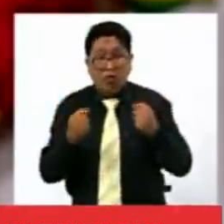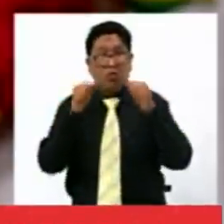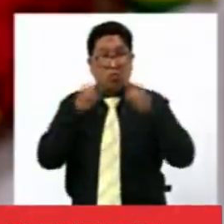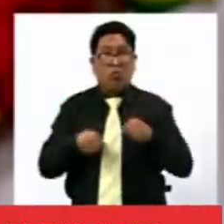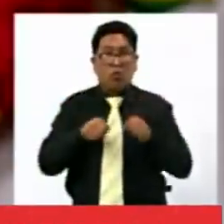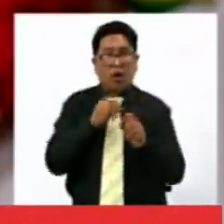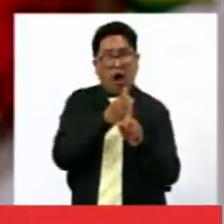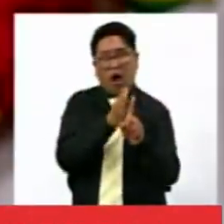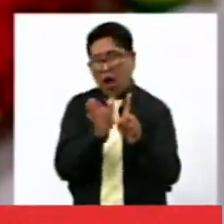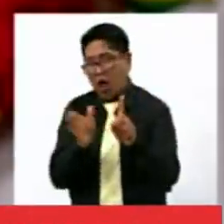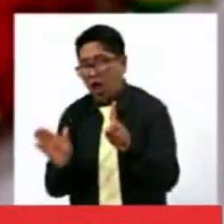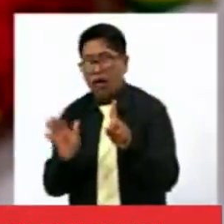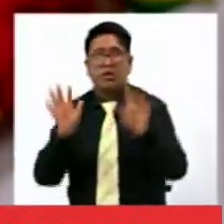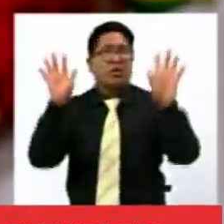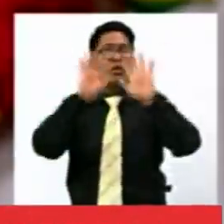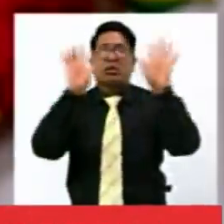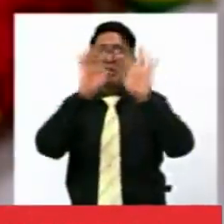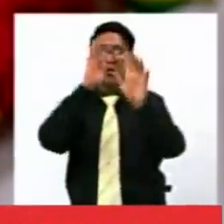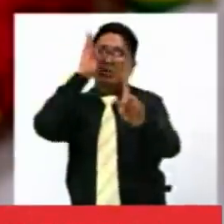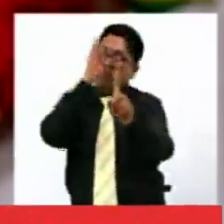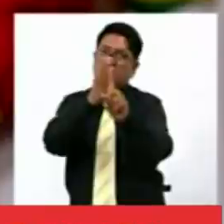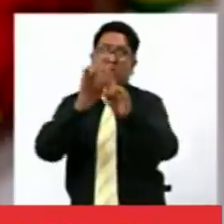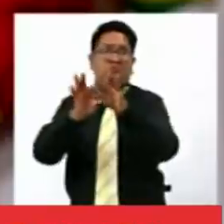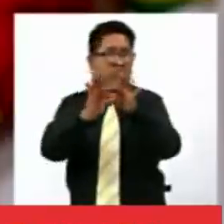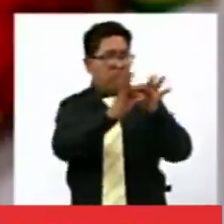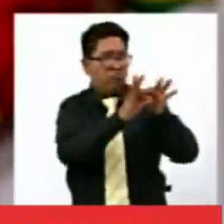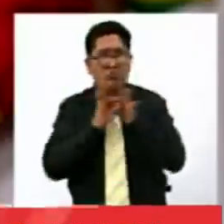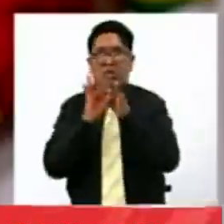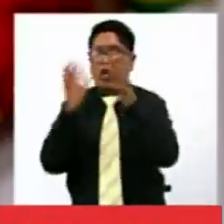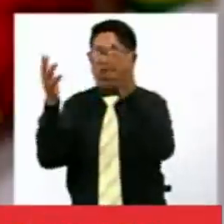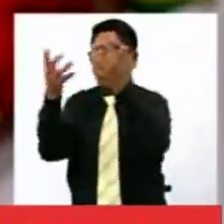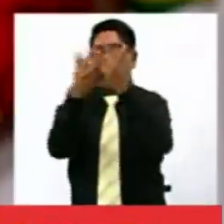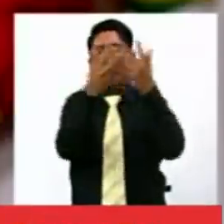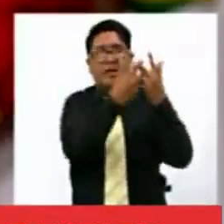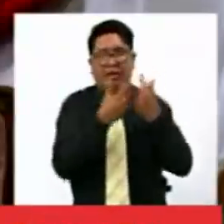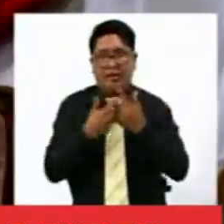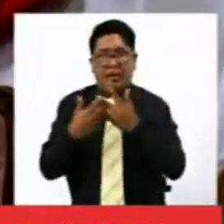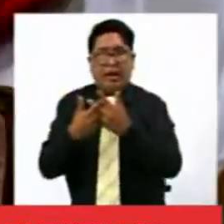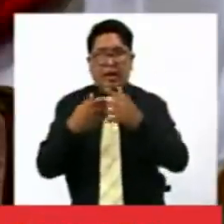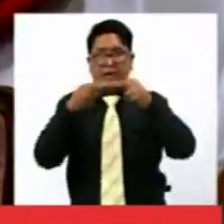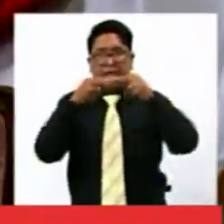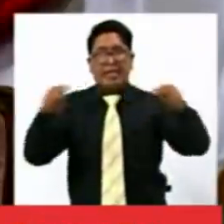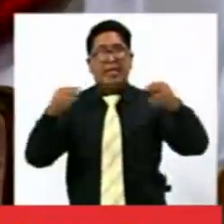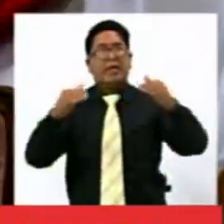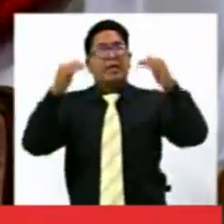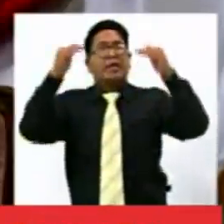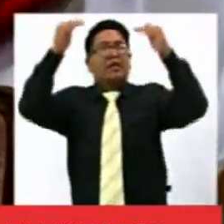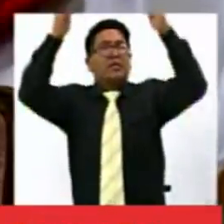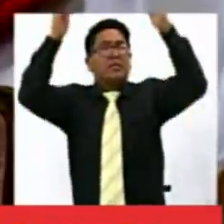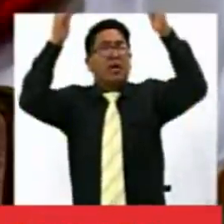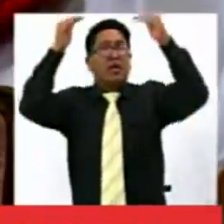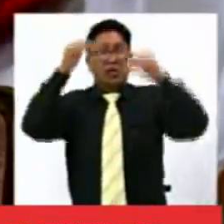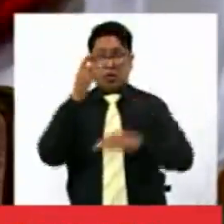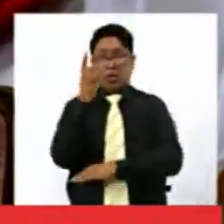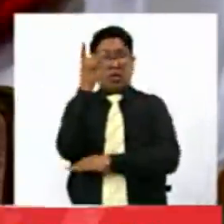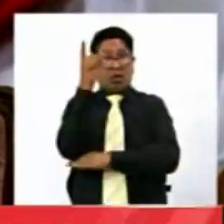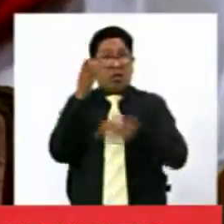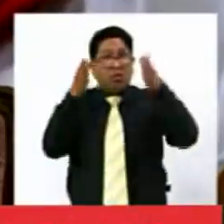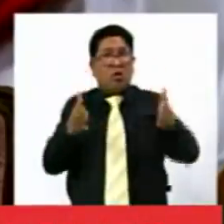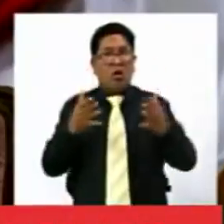coordinación de todos los bolivianos y de todos los niveles de gobierno los bolivianos somos más fuertes